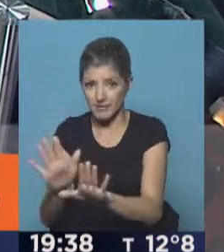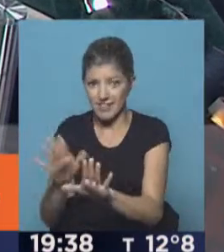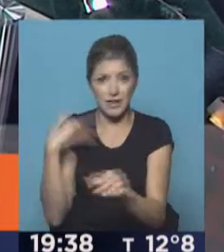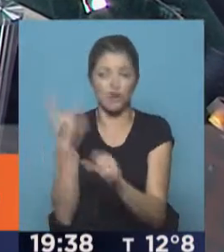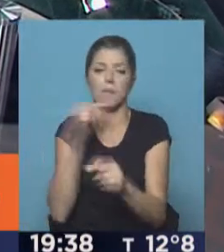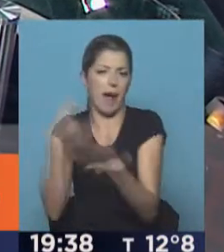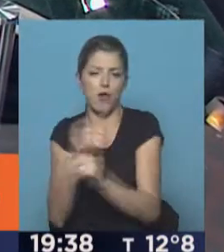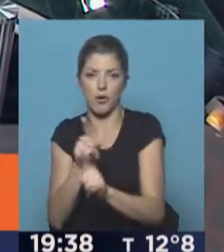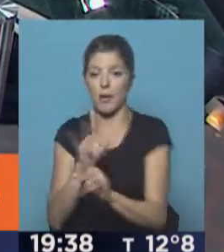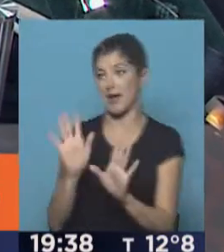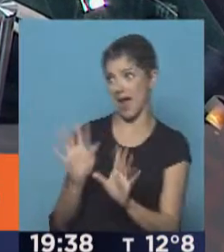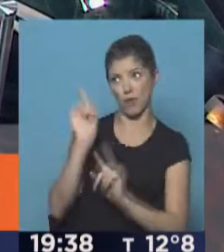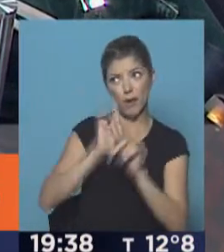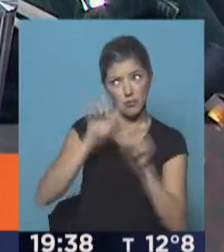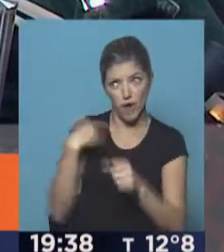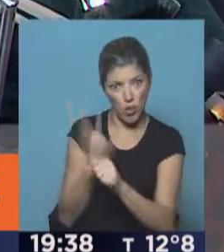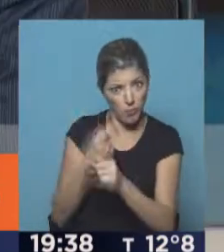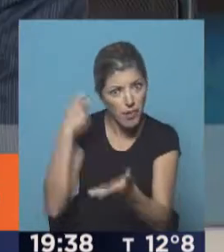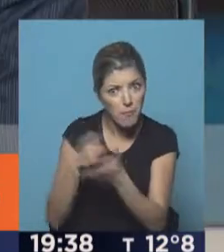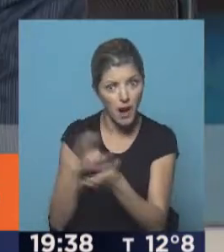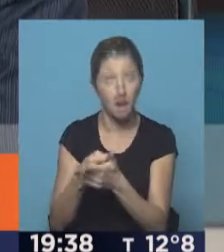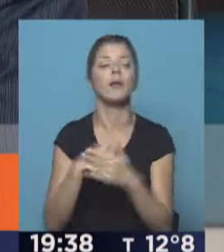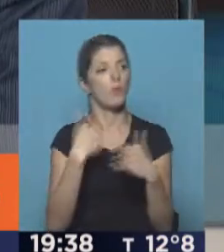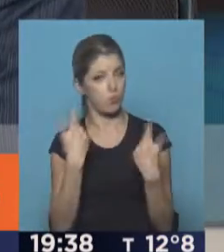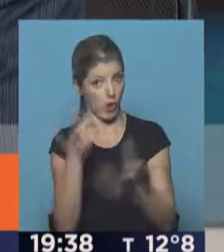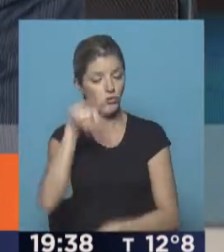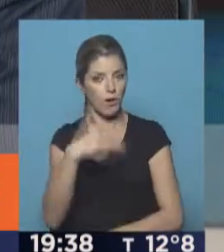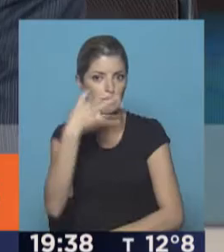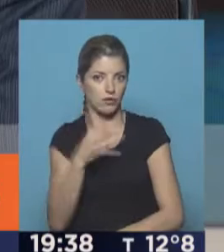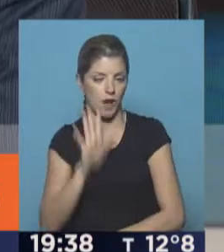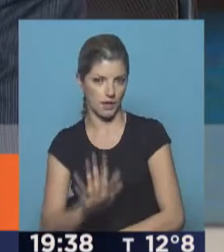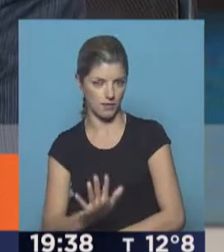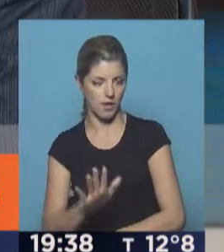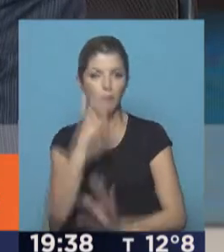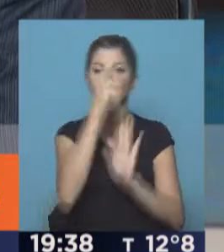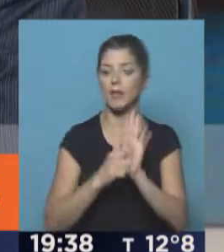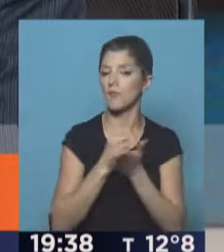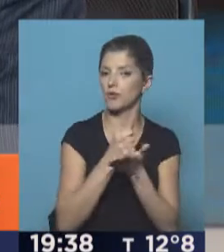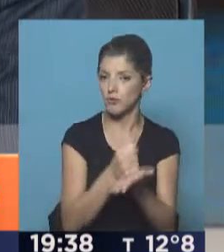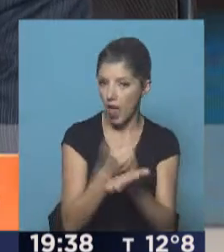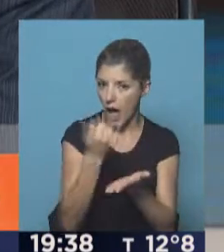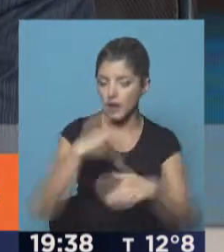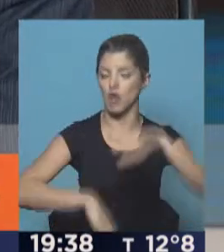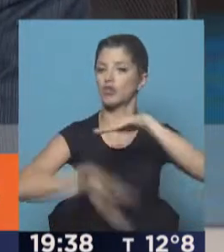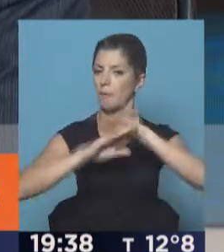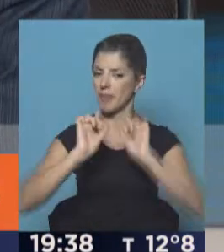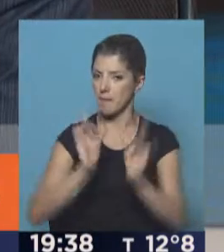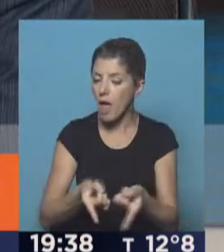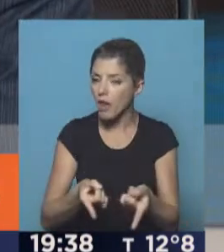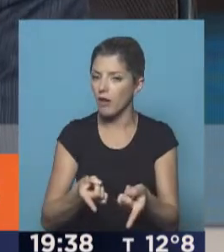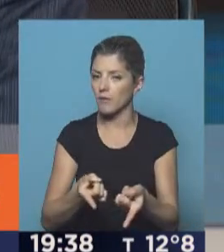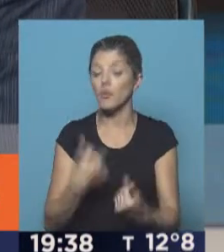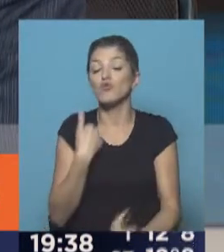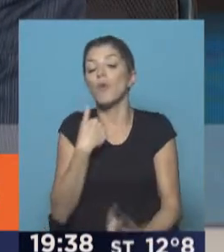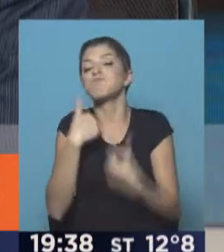realmente, ingeniero. Bueno, pero por eso ahora se están tomando estas medidas correctivas, hay tarifa social y están estos topes, que no sé si es la mejor medida o